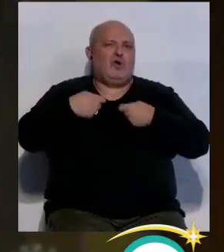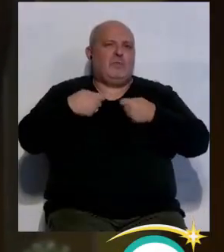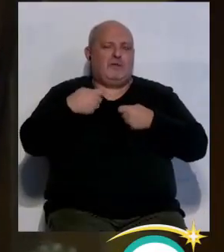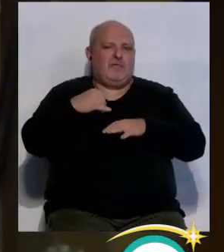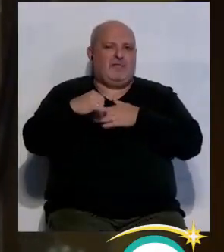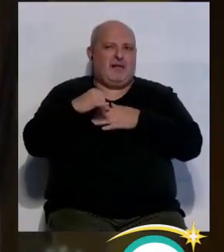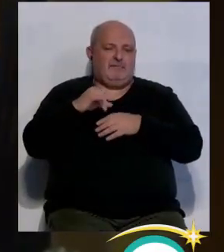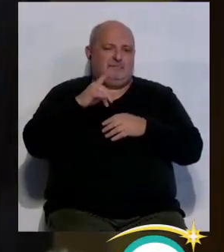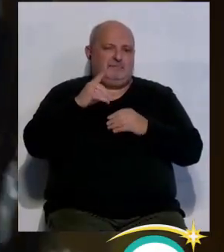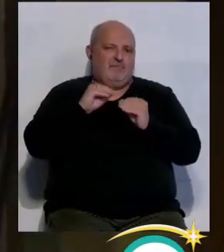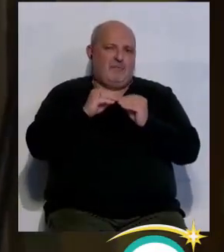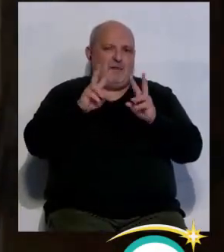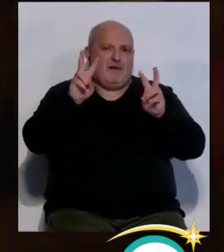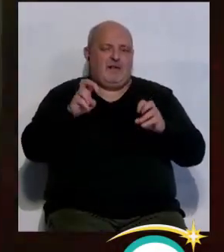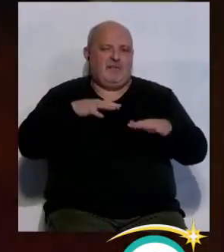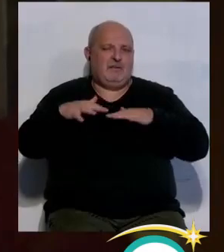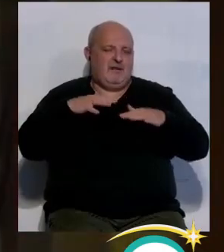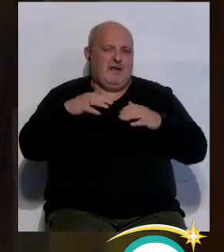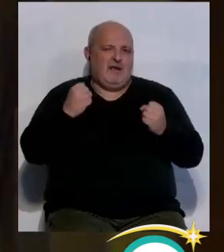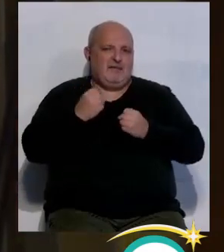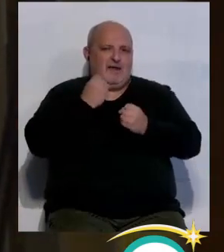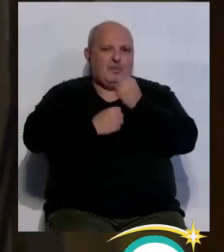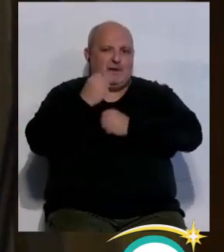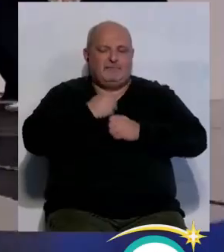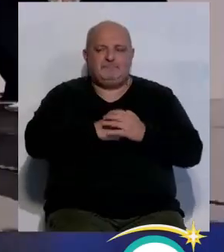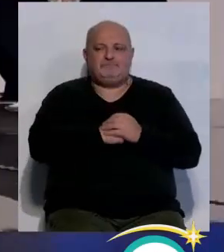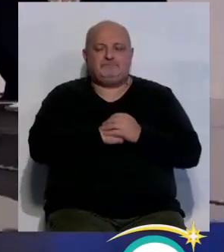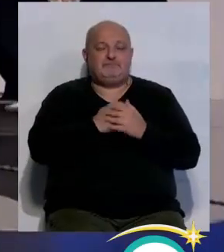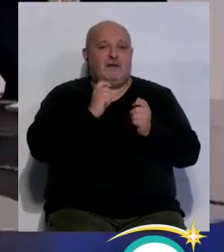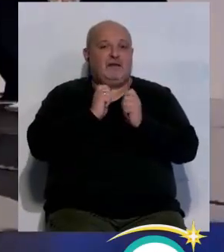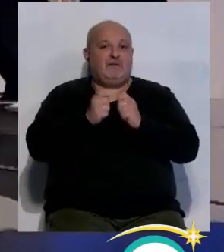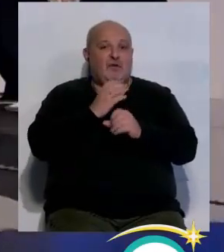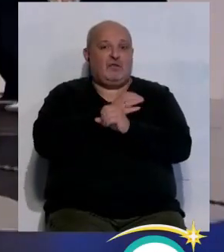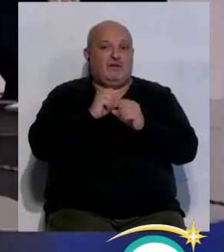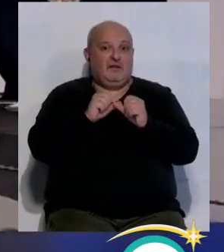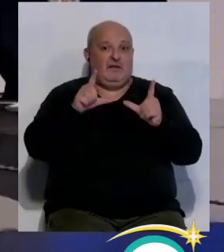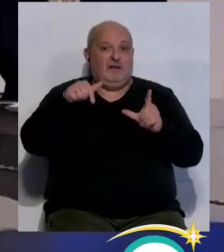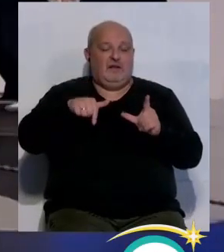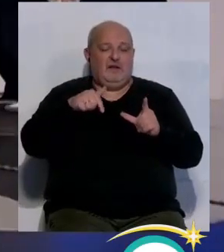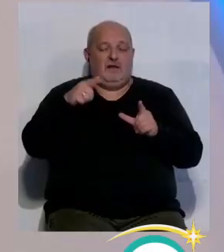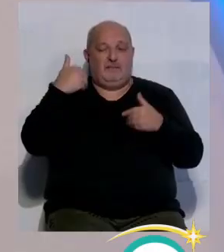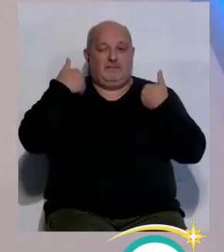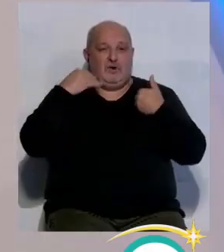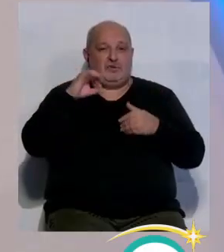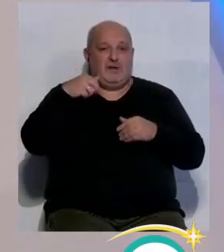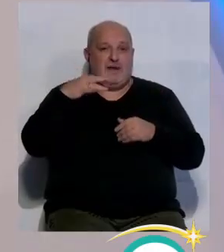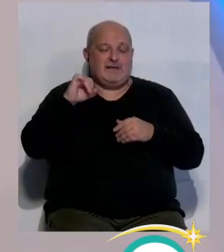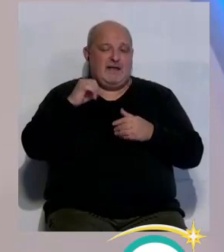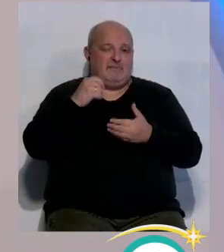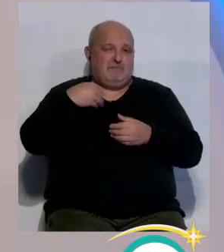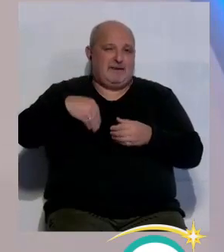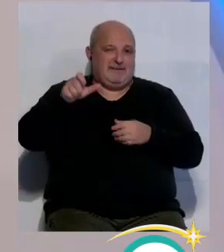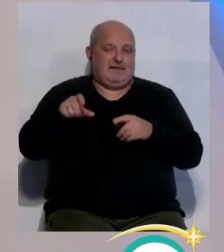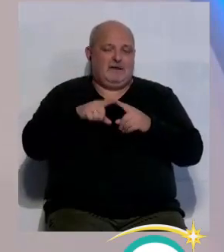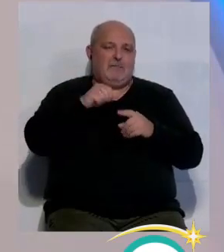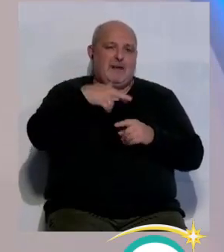de proximidad como forma para dinamizar la actividad económica. En una entrevista en Onda Cádiz Televisión, José Amaya, presidente de Centro Comercial